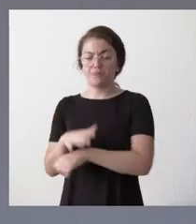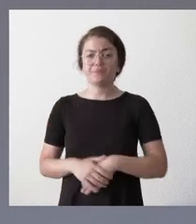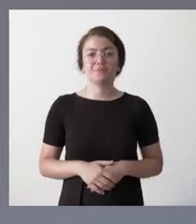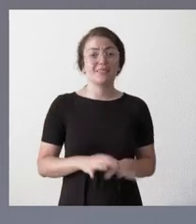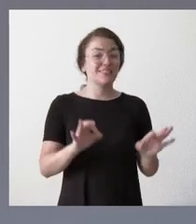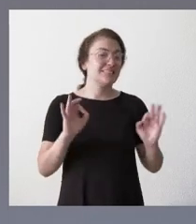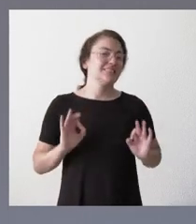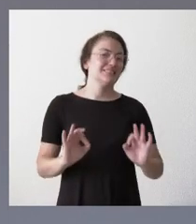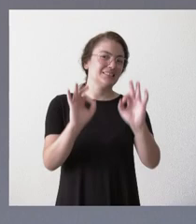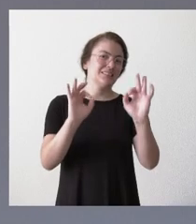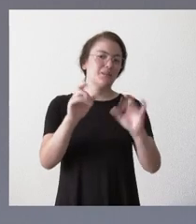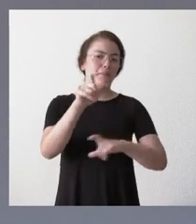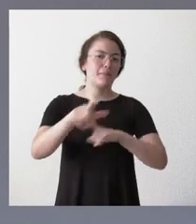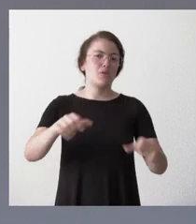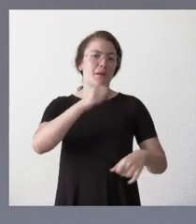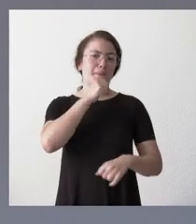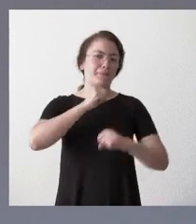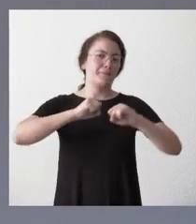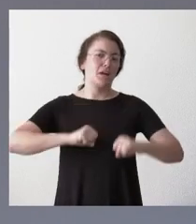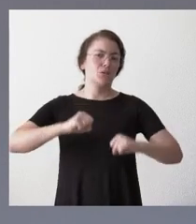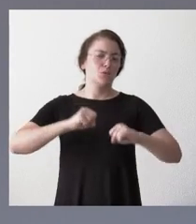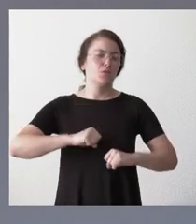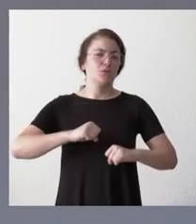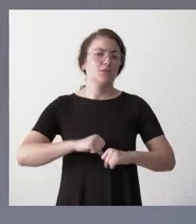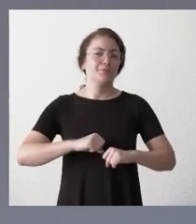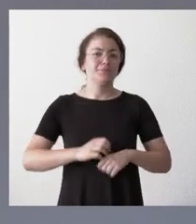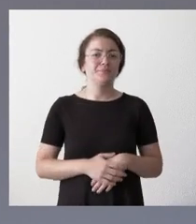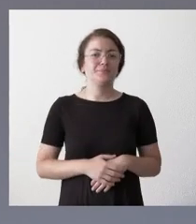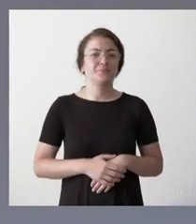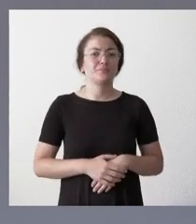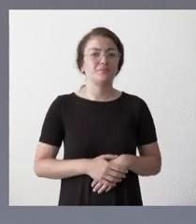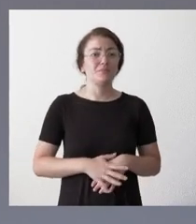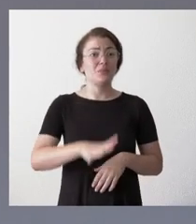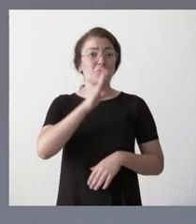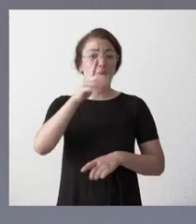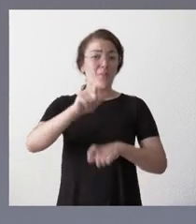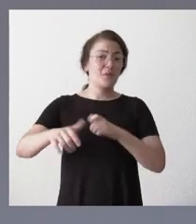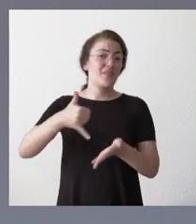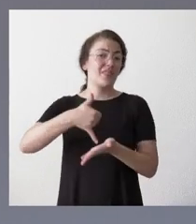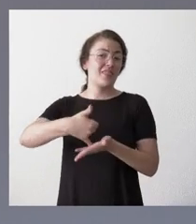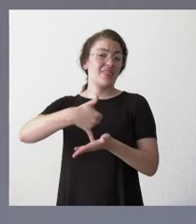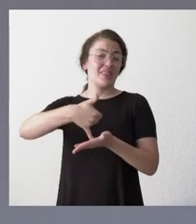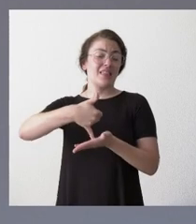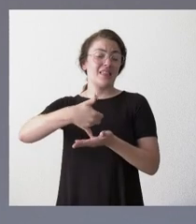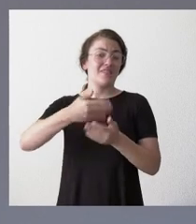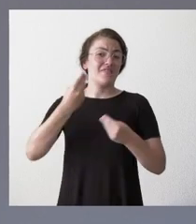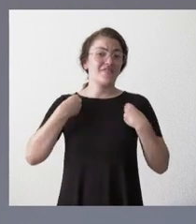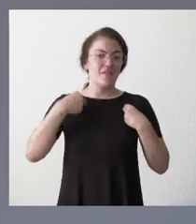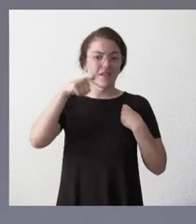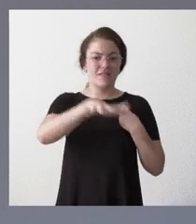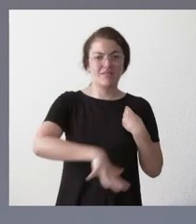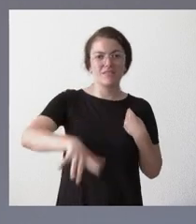esas personas más mayores, especialmente esas personas más vulnerables que viven en nuestros